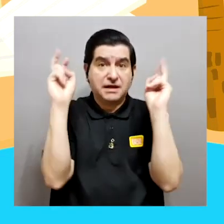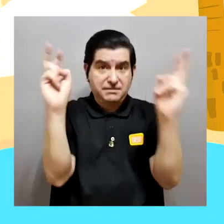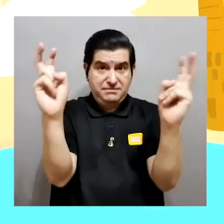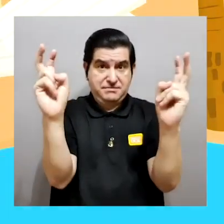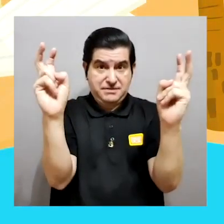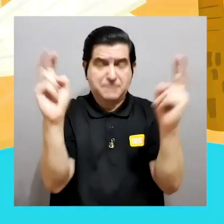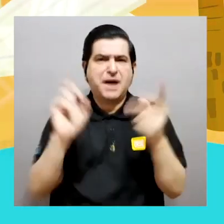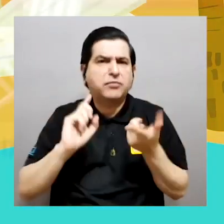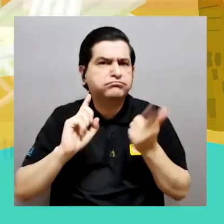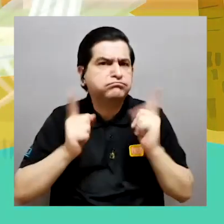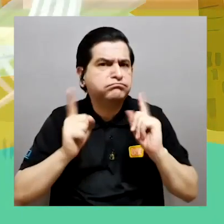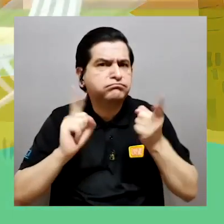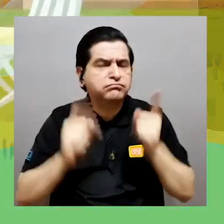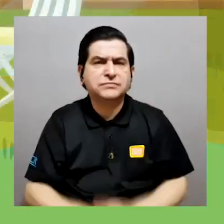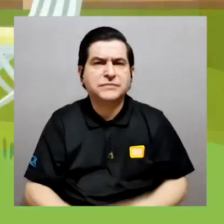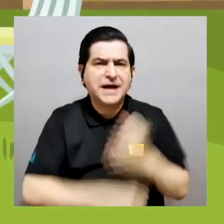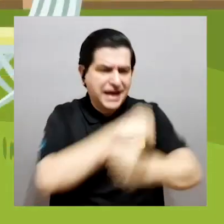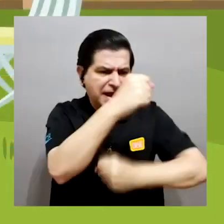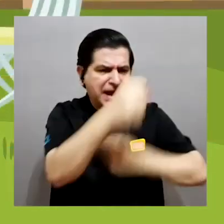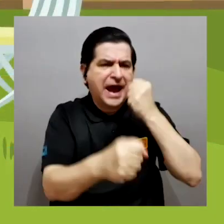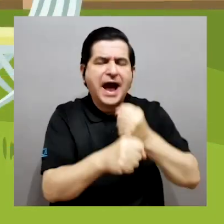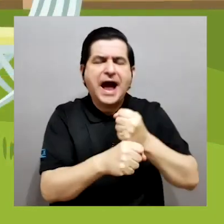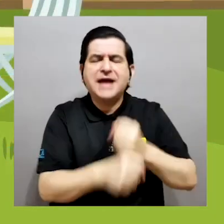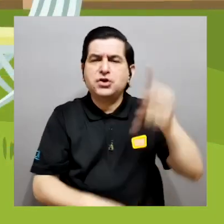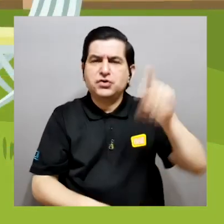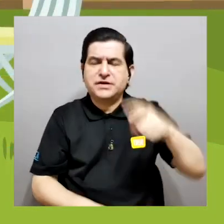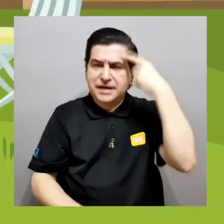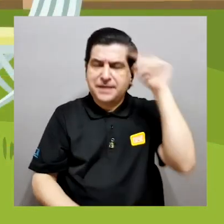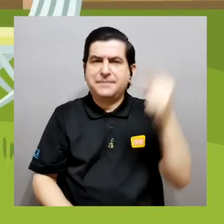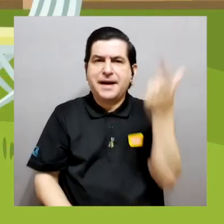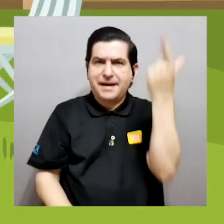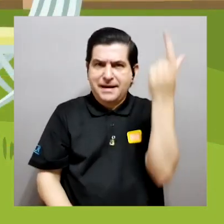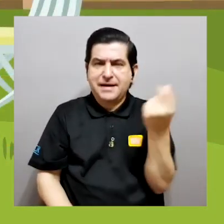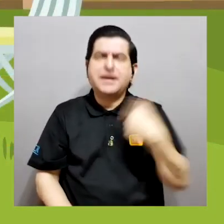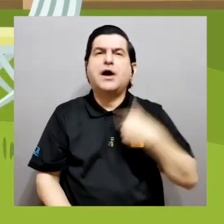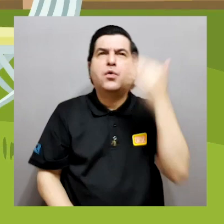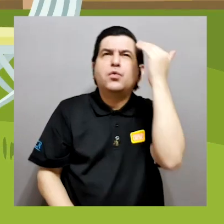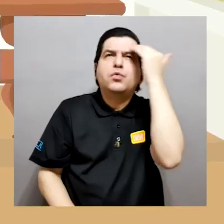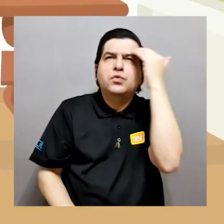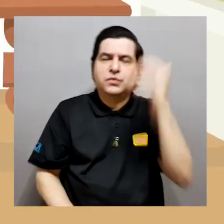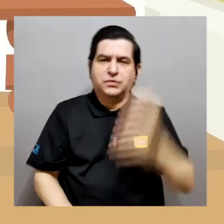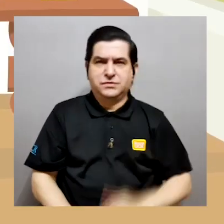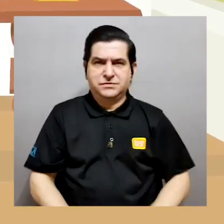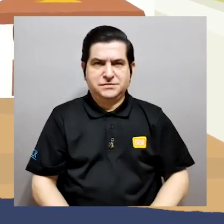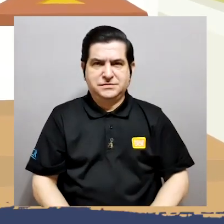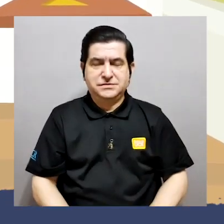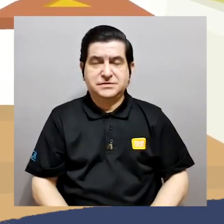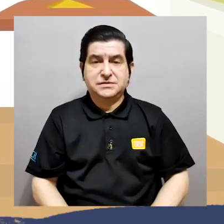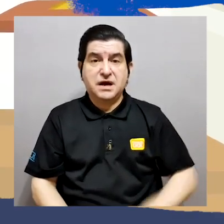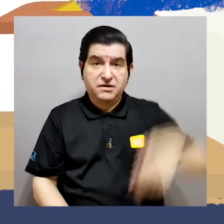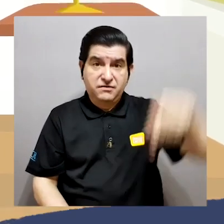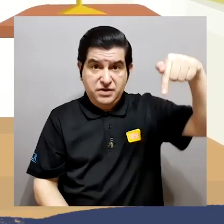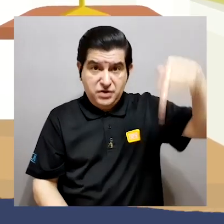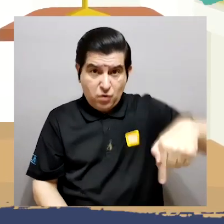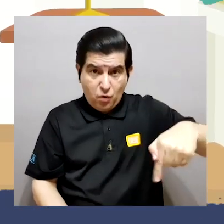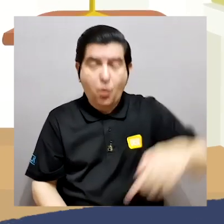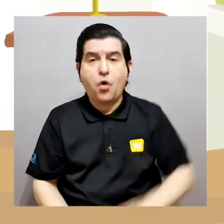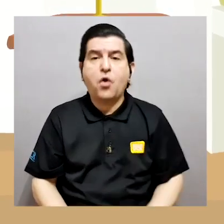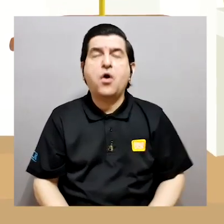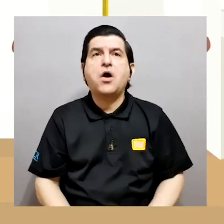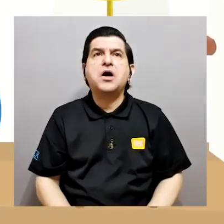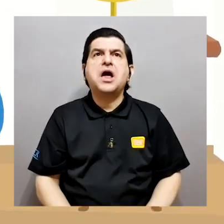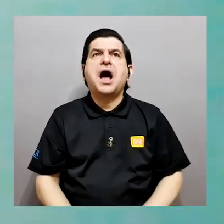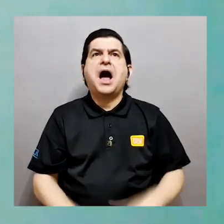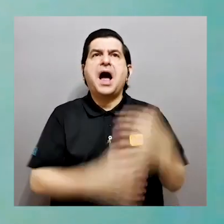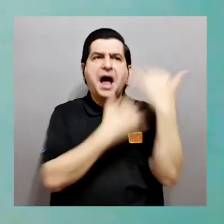tema, digamos, de los años a pensionarse, ¿verdad? Uno sabe, digamos, que hoy